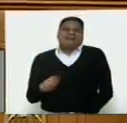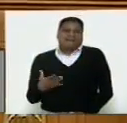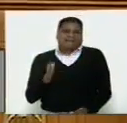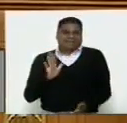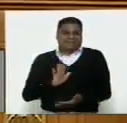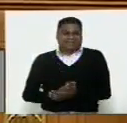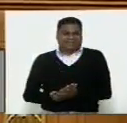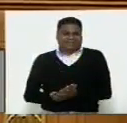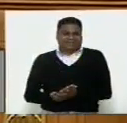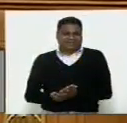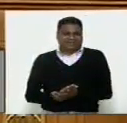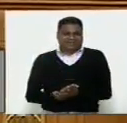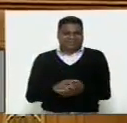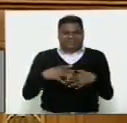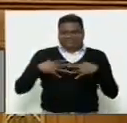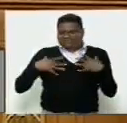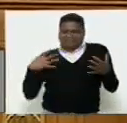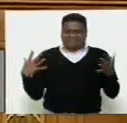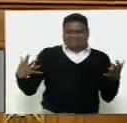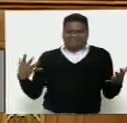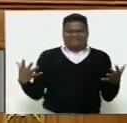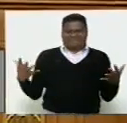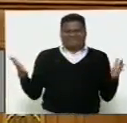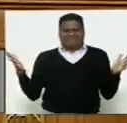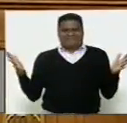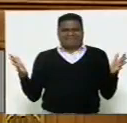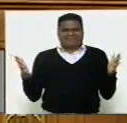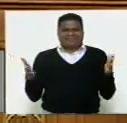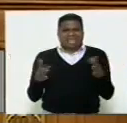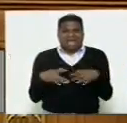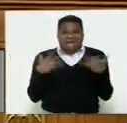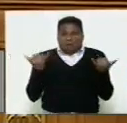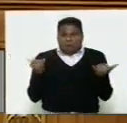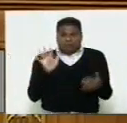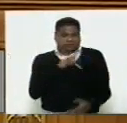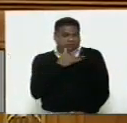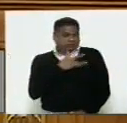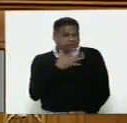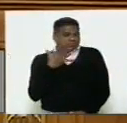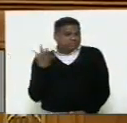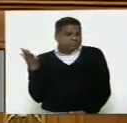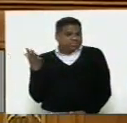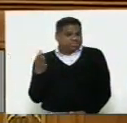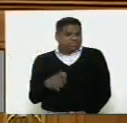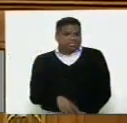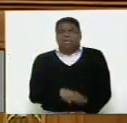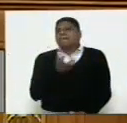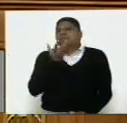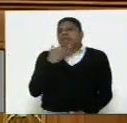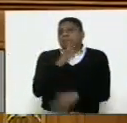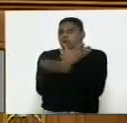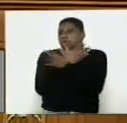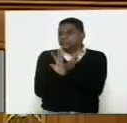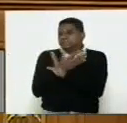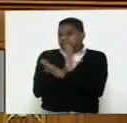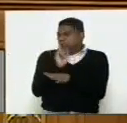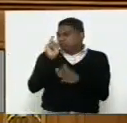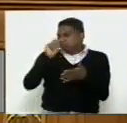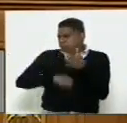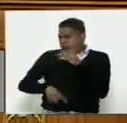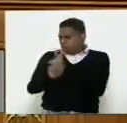mover sus caderas con placer, desmitificar aquello de las relaciones con mi pareja durante la